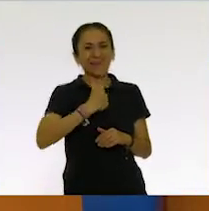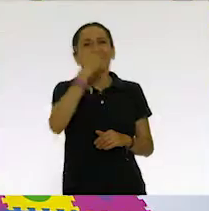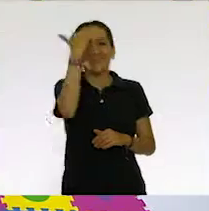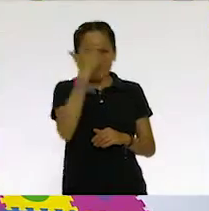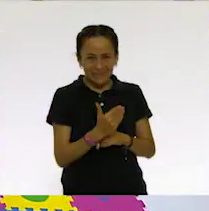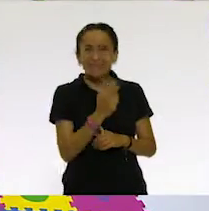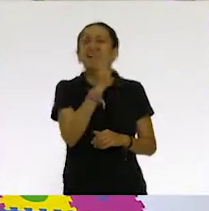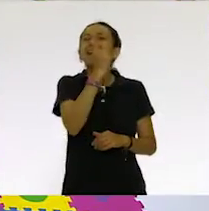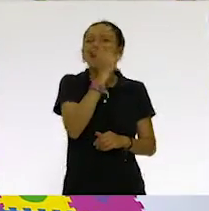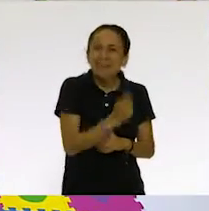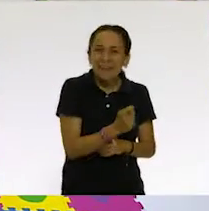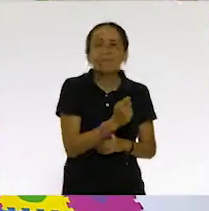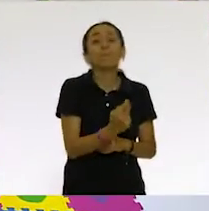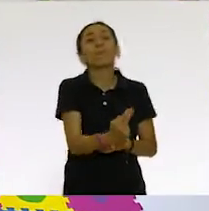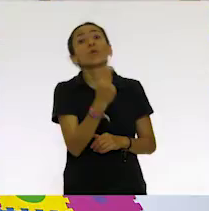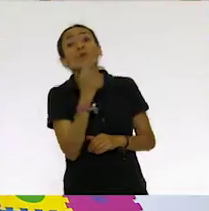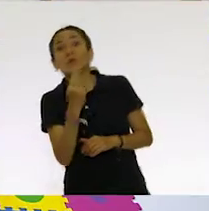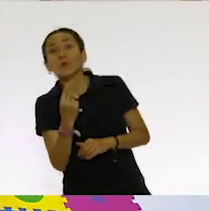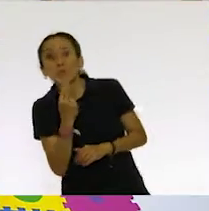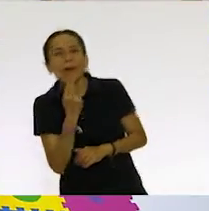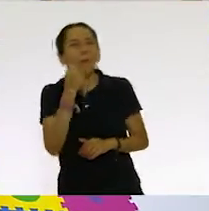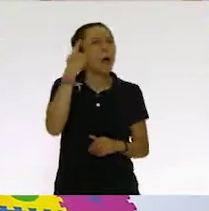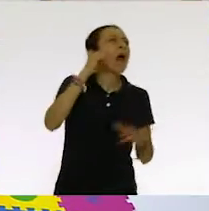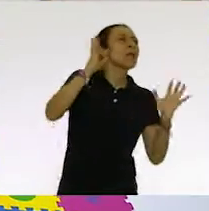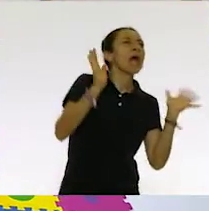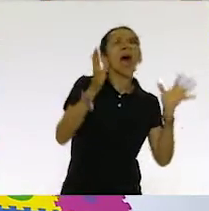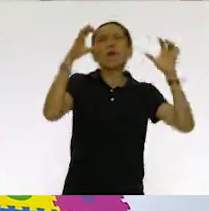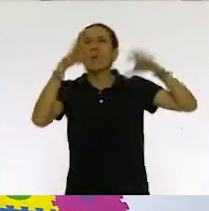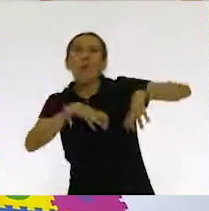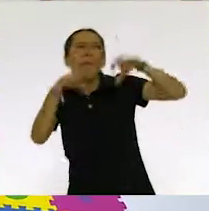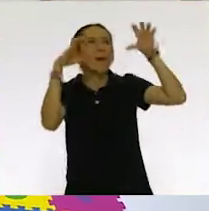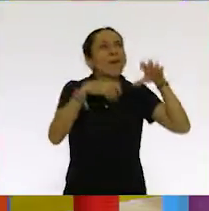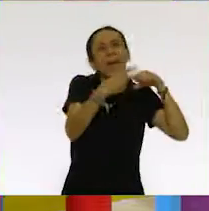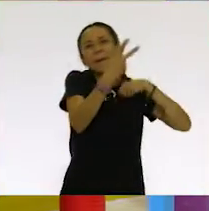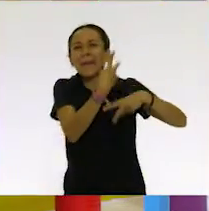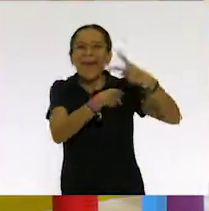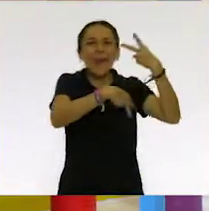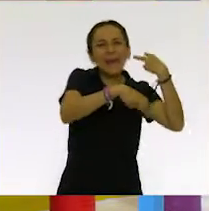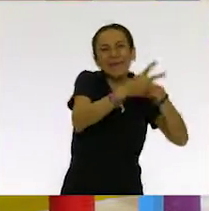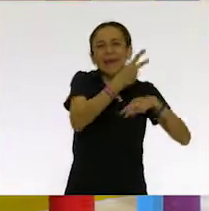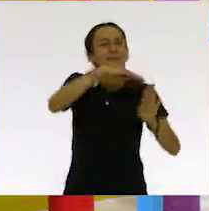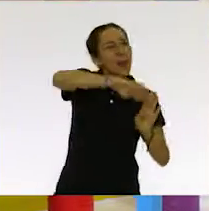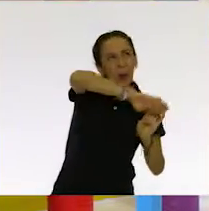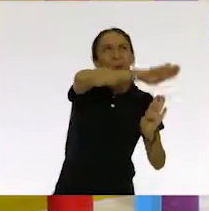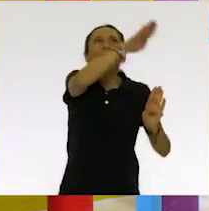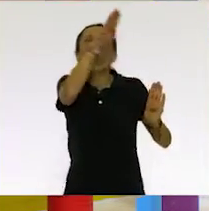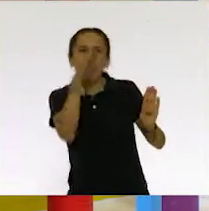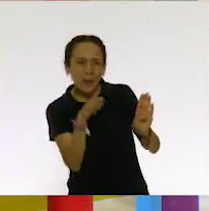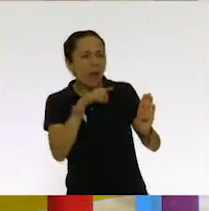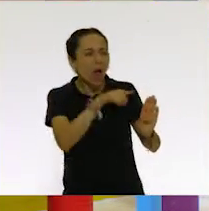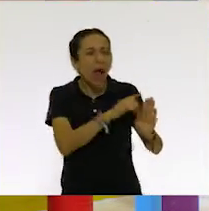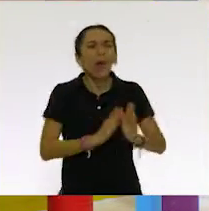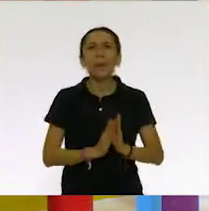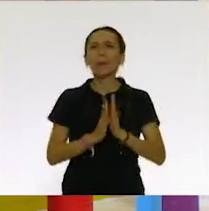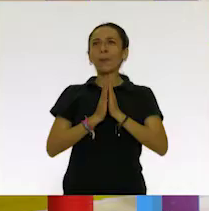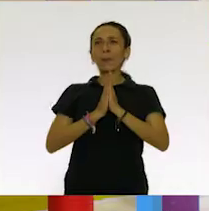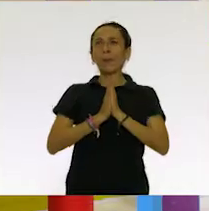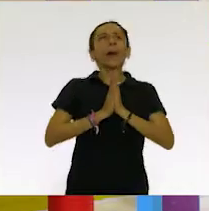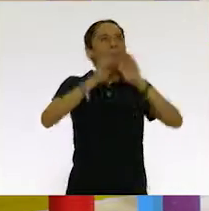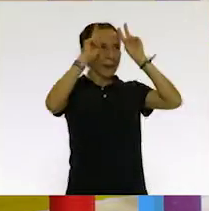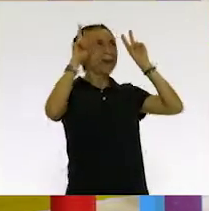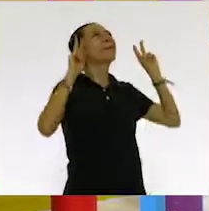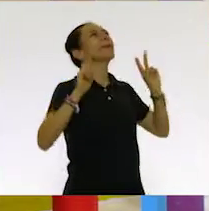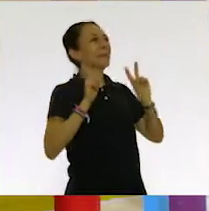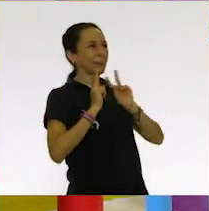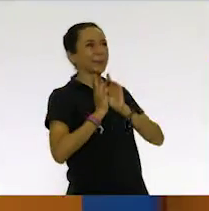Una cueva. Que llueva, la virgen de la cueva. Ah, no, no, no. ¿Se sabe yo esa canción? Yo creo que hoy vengo muy